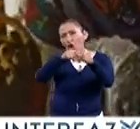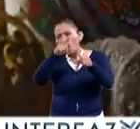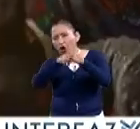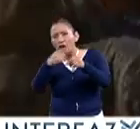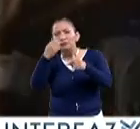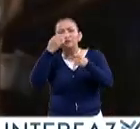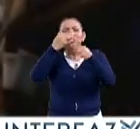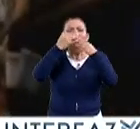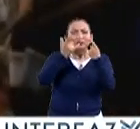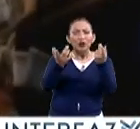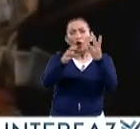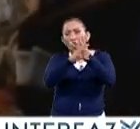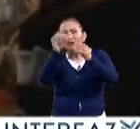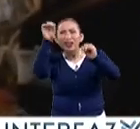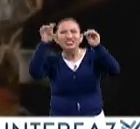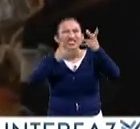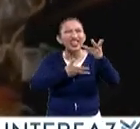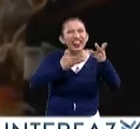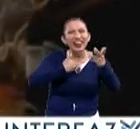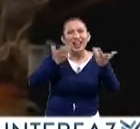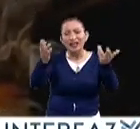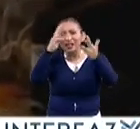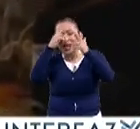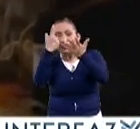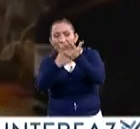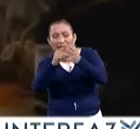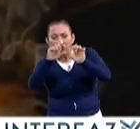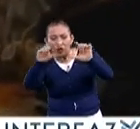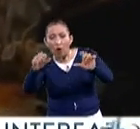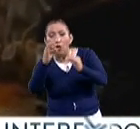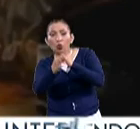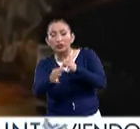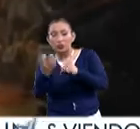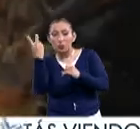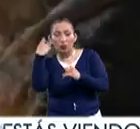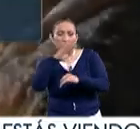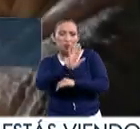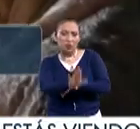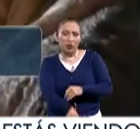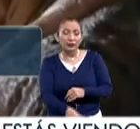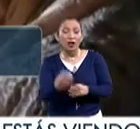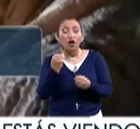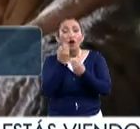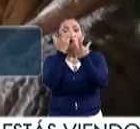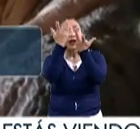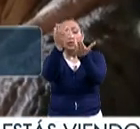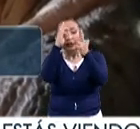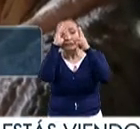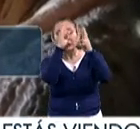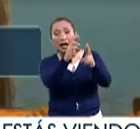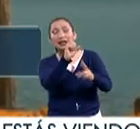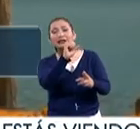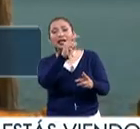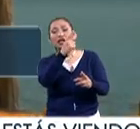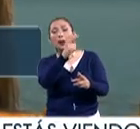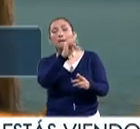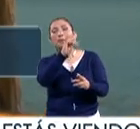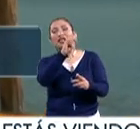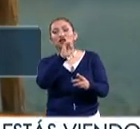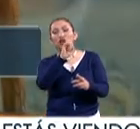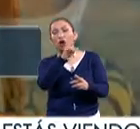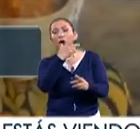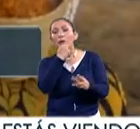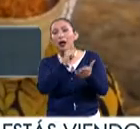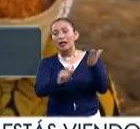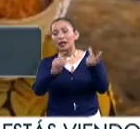colores, aromas, elementos y rituales contenidos en el último viaje. La ofrenda es un homenaje a Sergio Pitol,